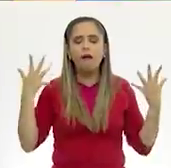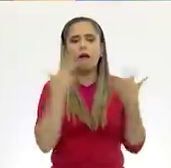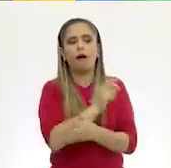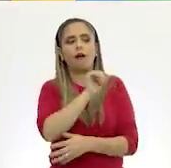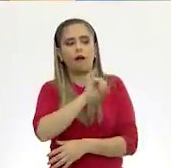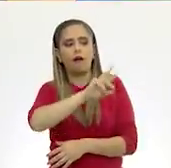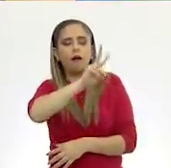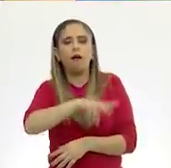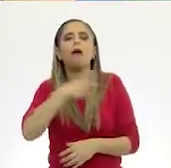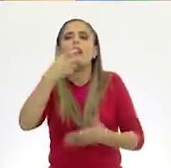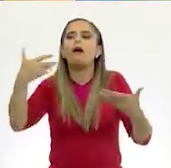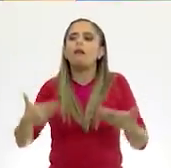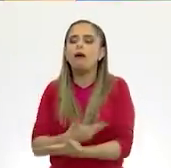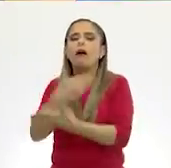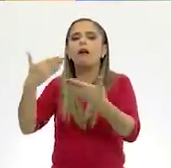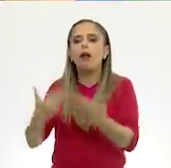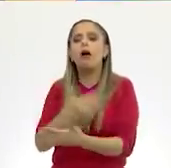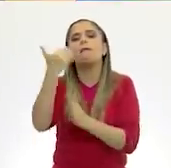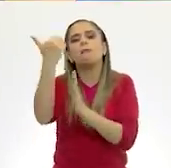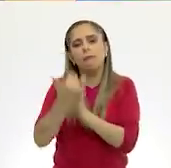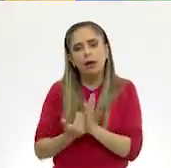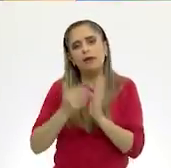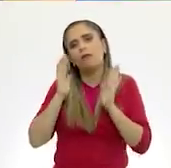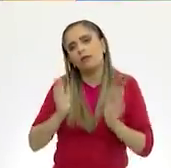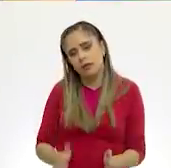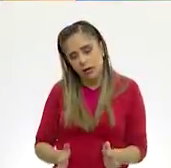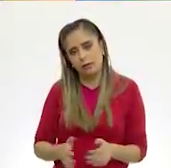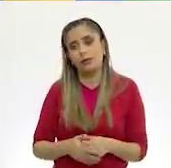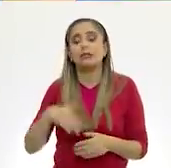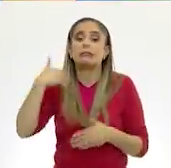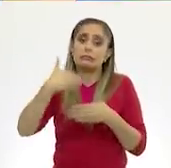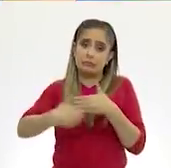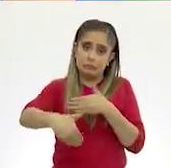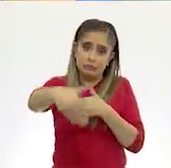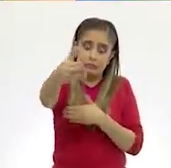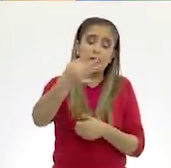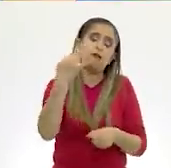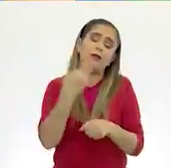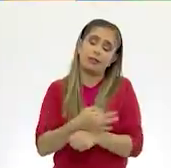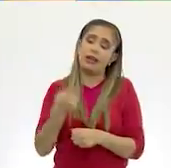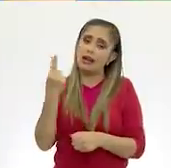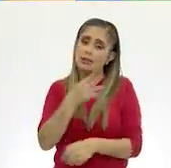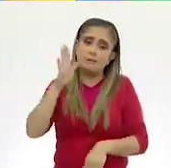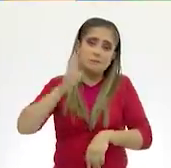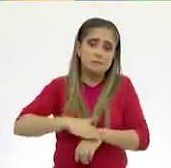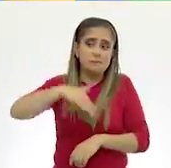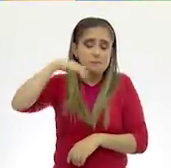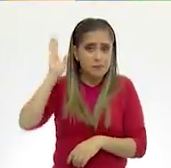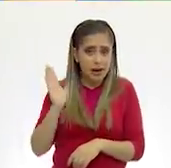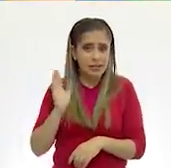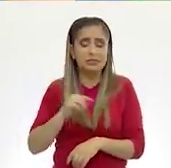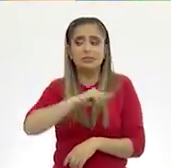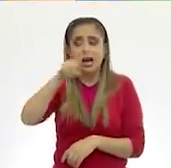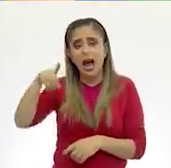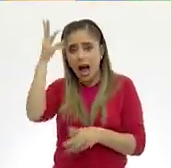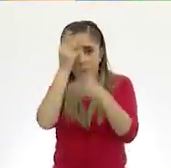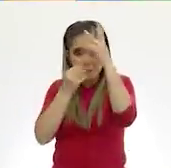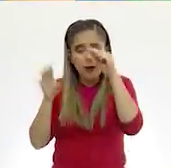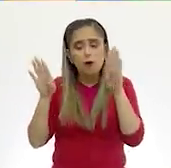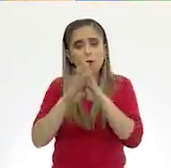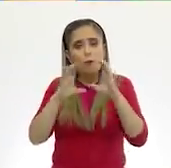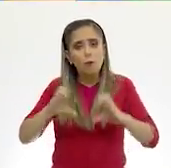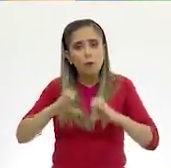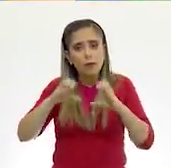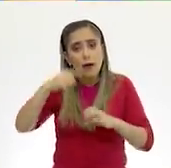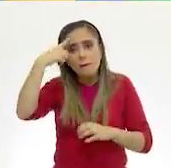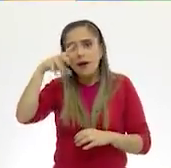Pero aún falta mucho por hacer. Y en eso se está trabajando. Para frenar el incremento poblacional y